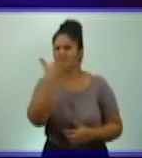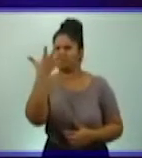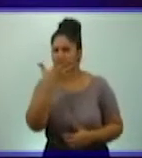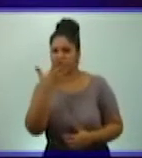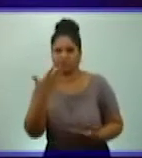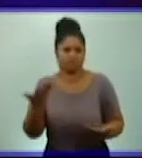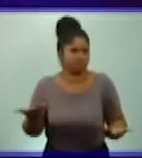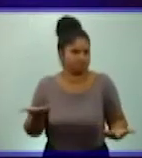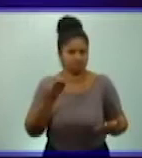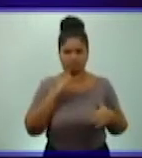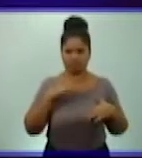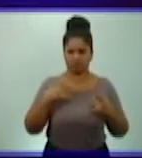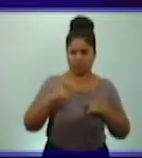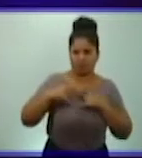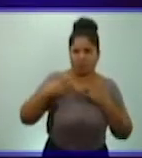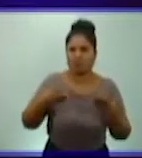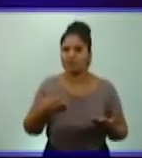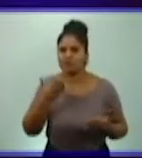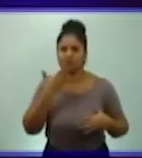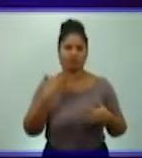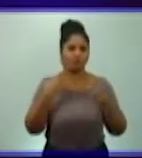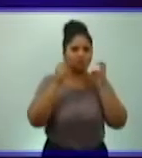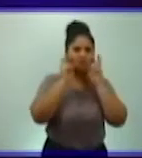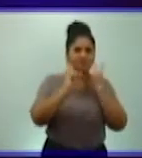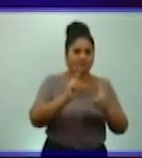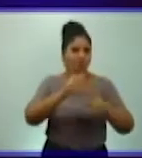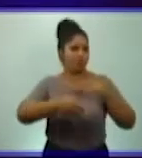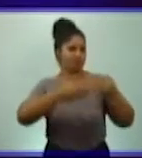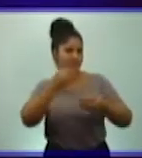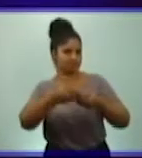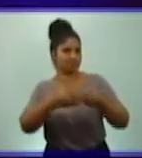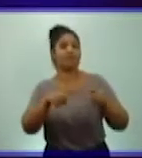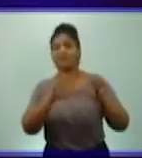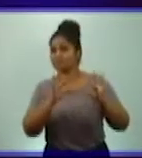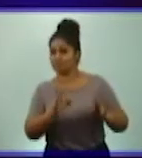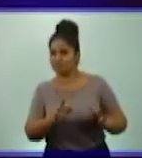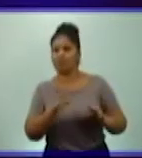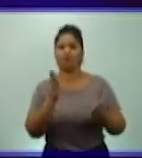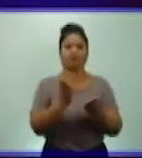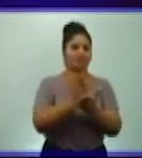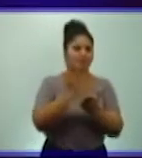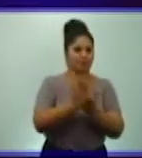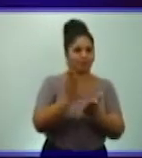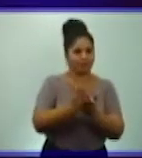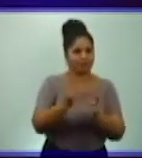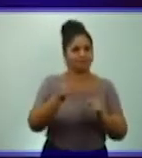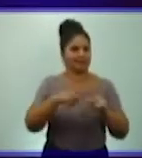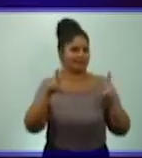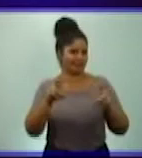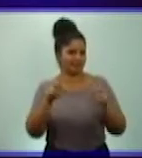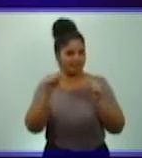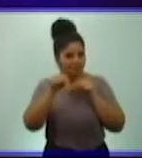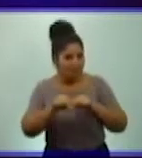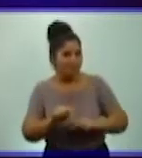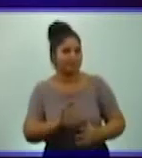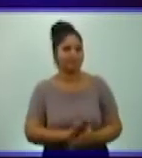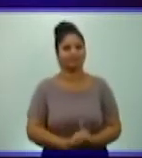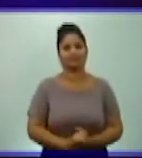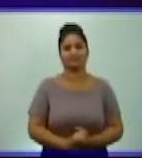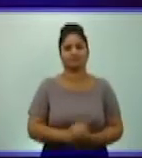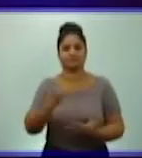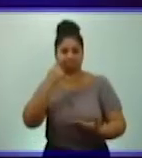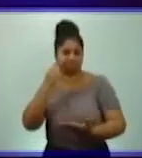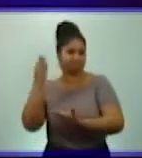de comenzar el análisis del poema. Yo quiero que ustedes observen nuevamente en pantalla, tienen los datos biográficos más importantes de Sor